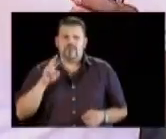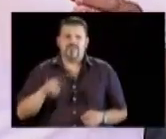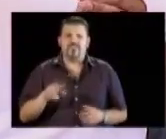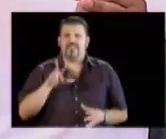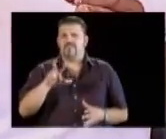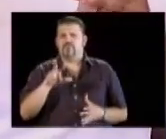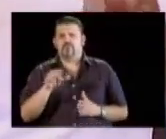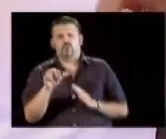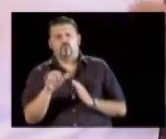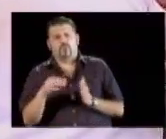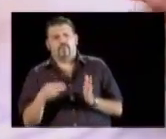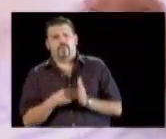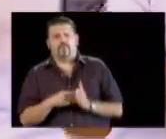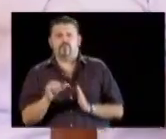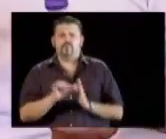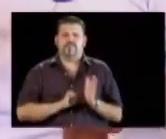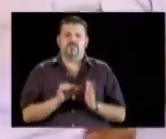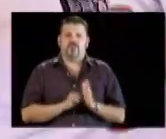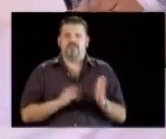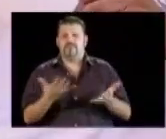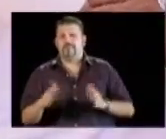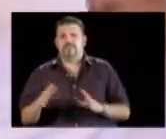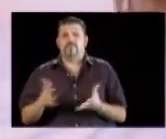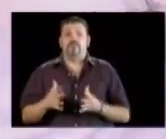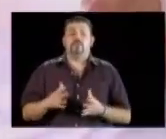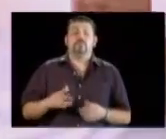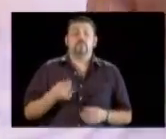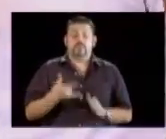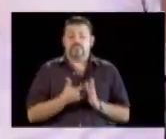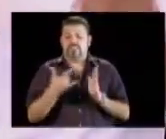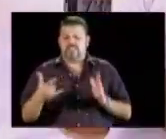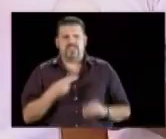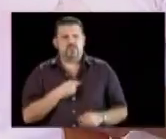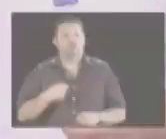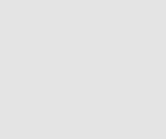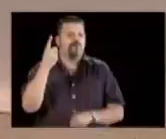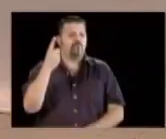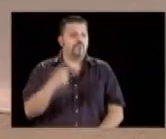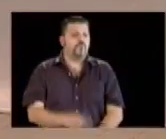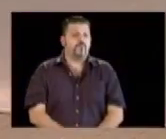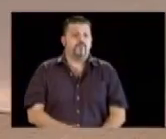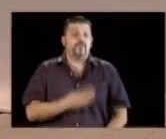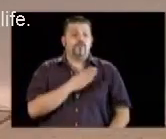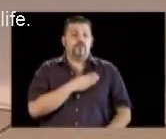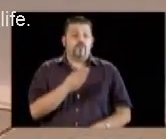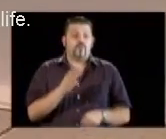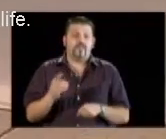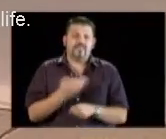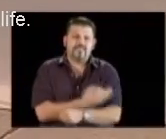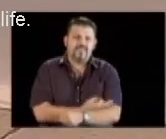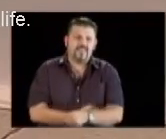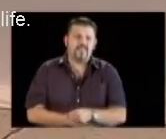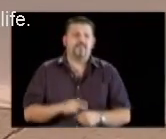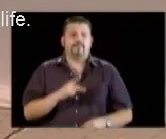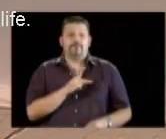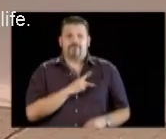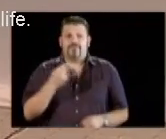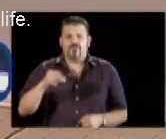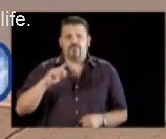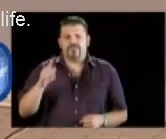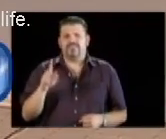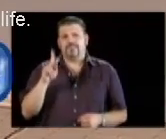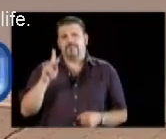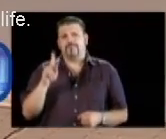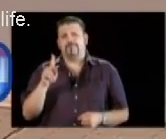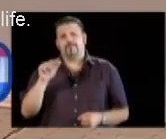18 mil pesos mensuales entre cheque y menudeo y vamos por más, vamos por más. Hola, buenas tardes. Mi nombre es Patricia Amador y